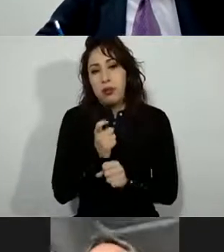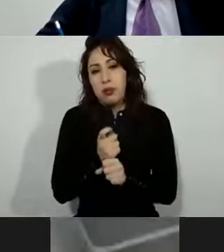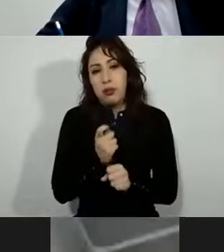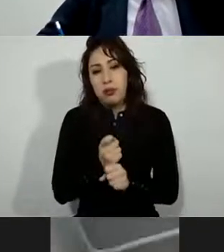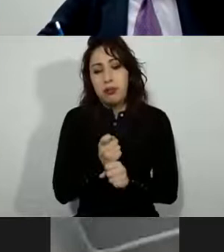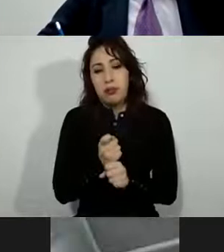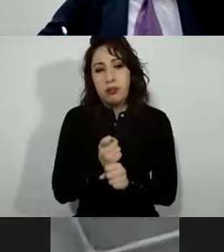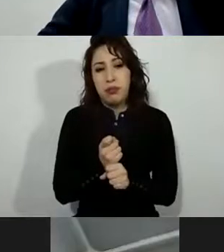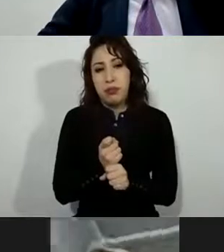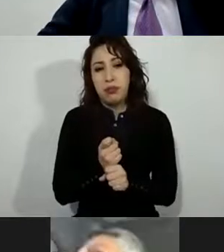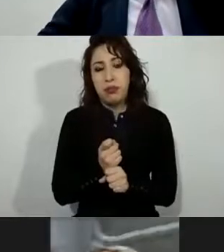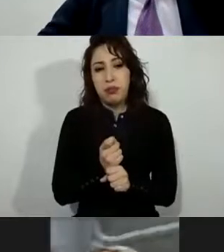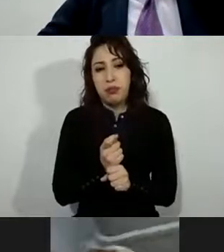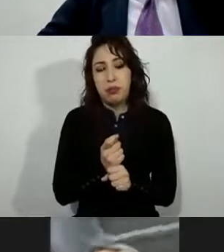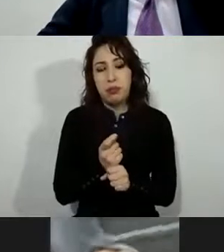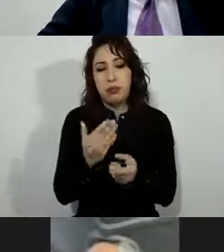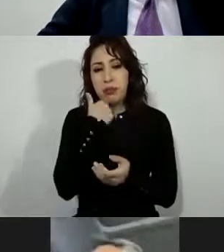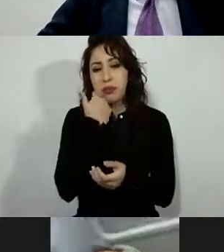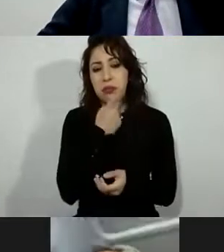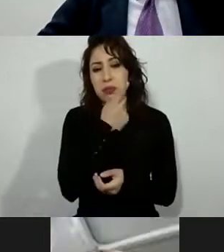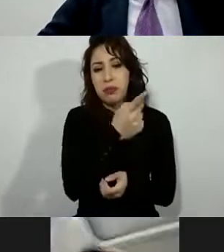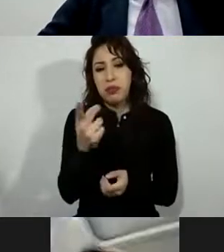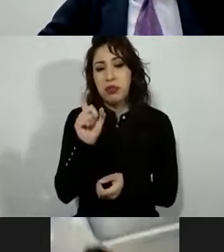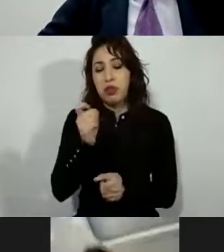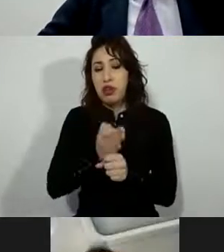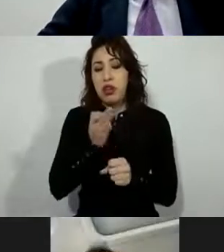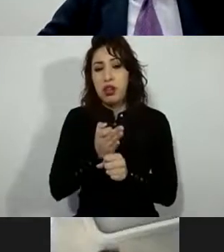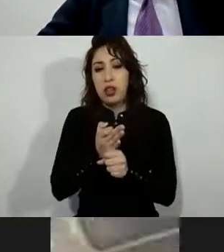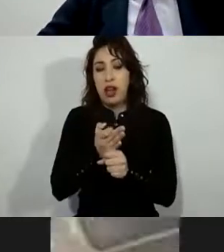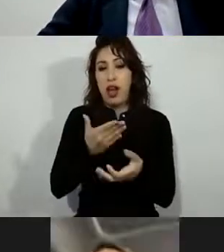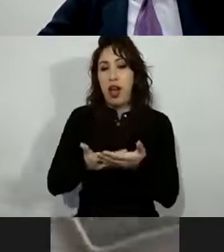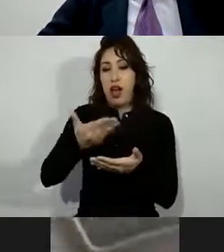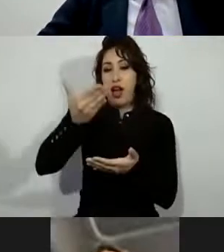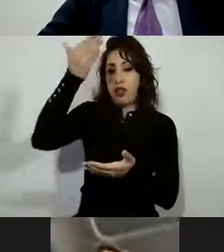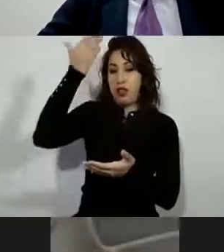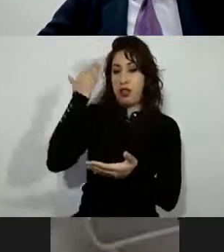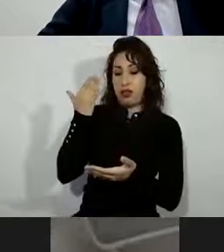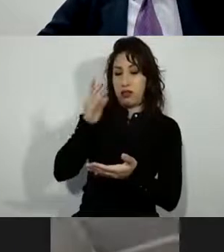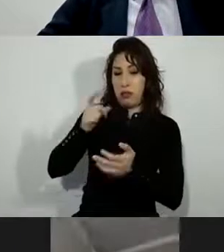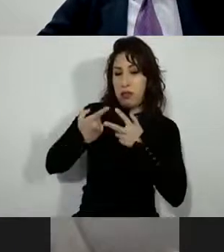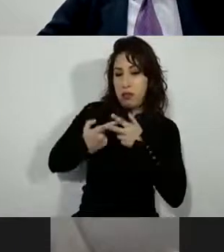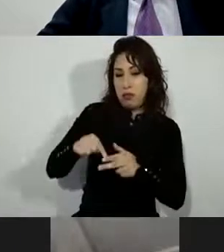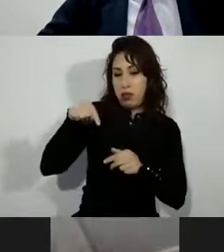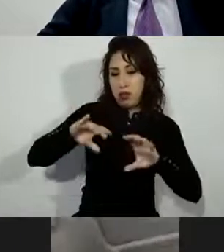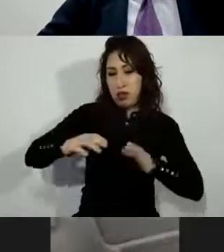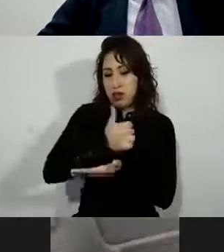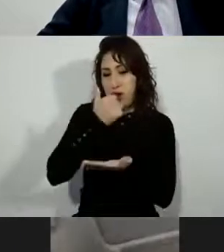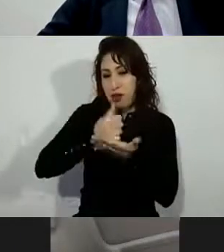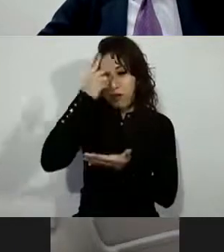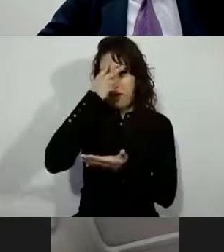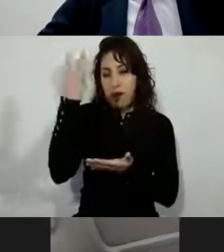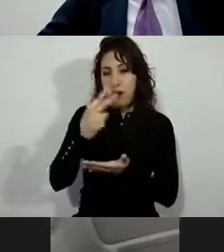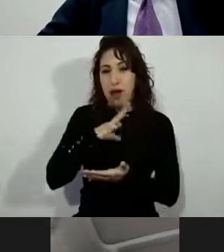venido modernizando el tema de pagos. Cuando empezamos esta legislatura, había muchísima